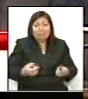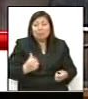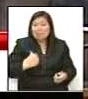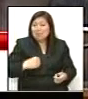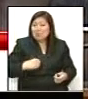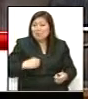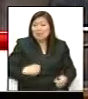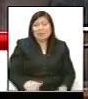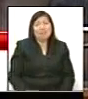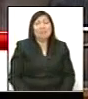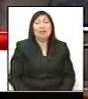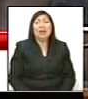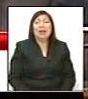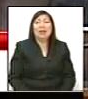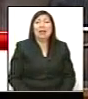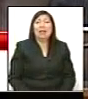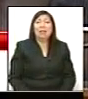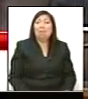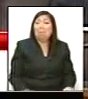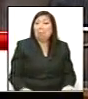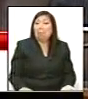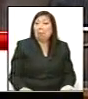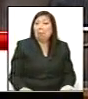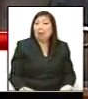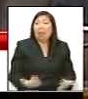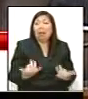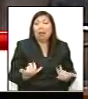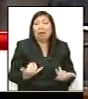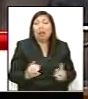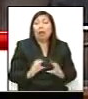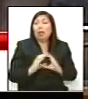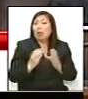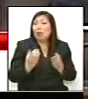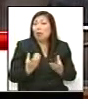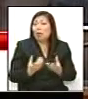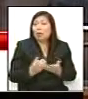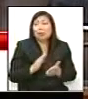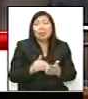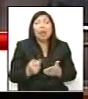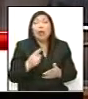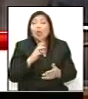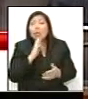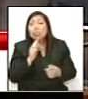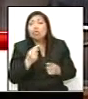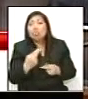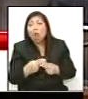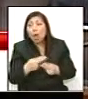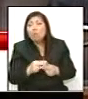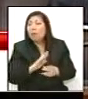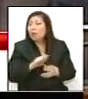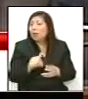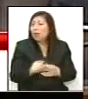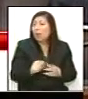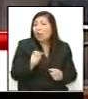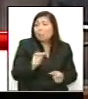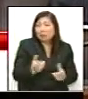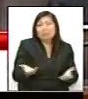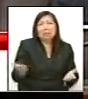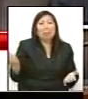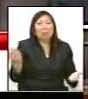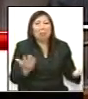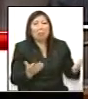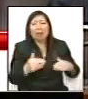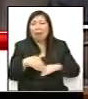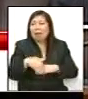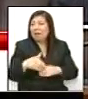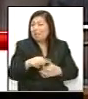municipal. Y por lo tanto, si no, nos vamos a pasar acá en el Congreso proponiendo las calles de todos los nombres de todas las calles y de